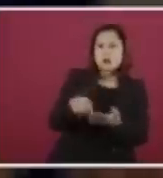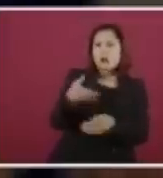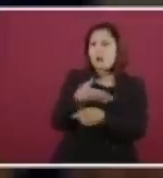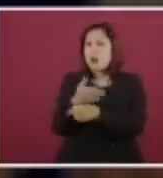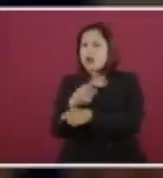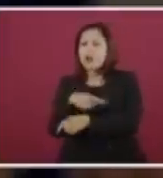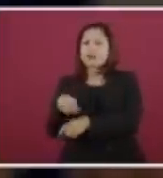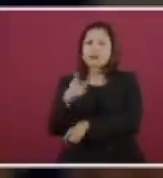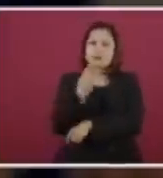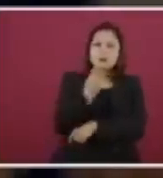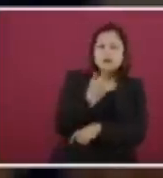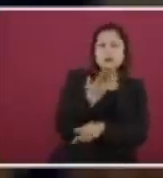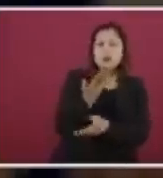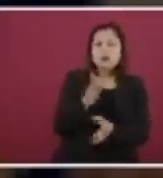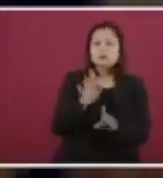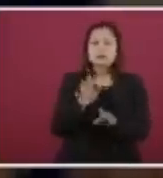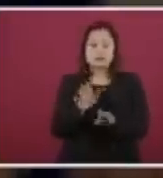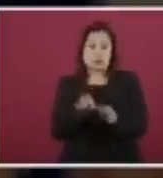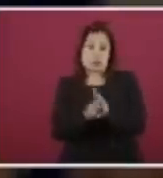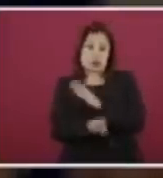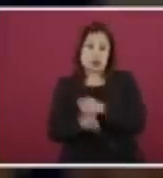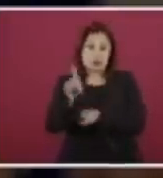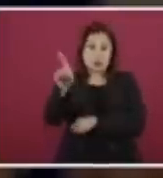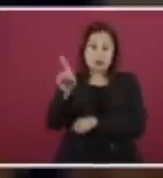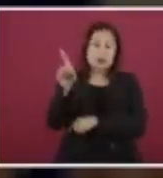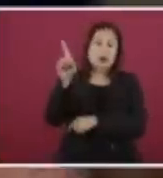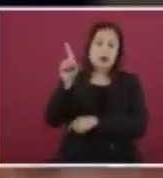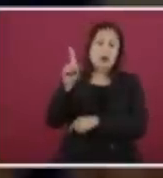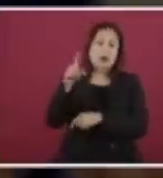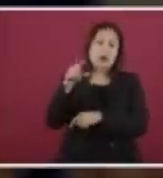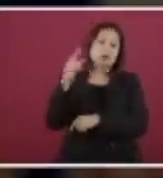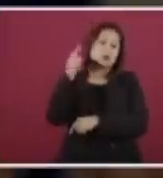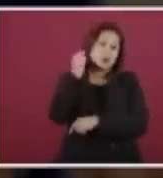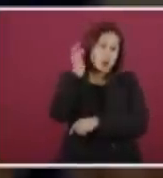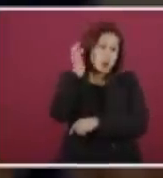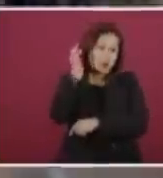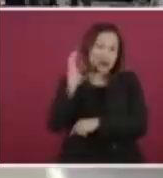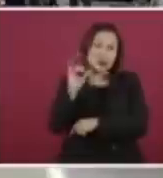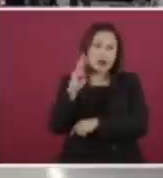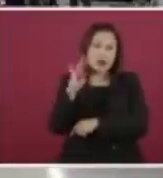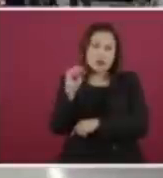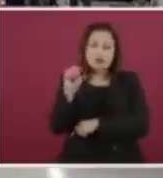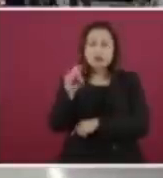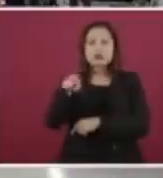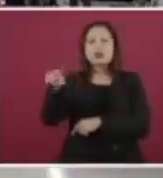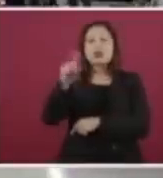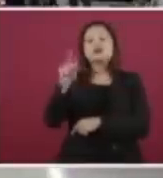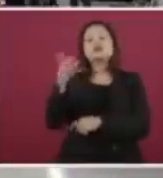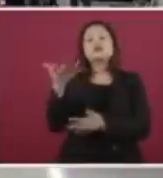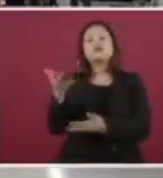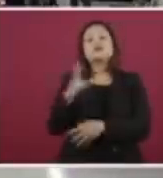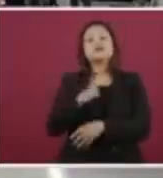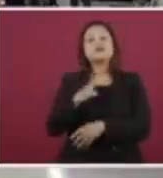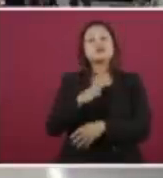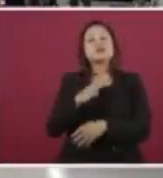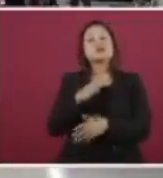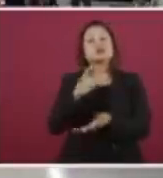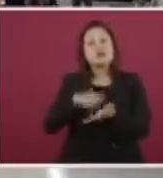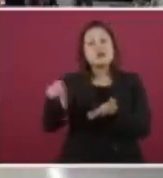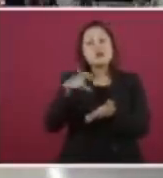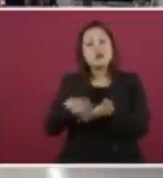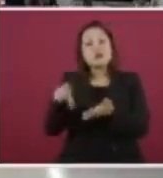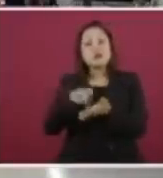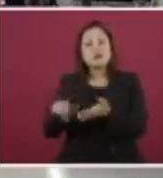Cabos con la presidenta municipal Armida Castro, es que se adquirieron 200 unidades en renta, se adquirieron